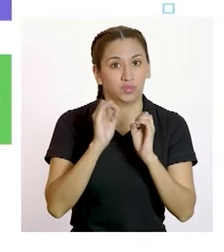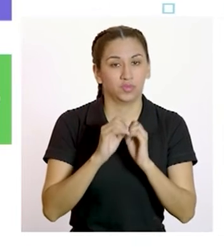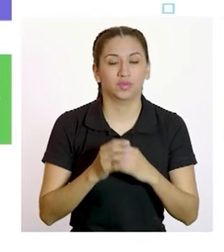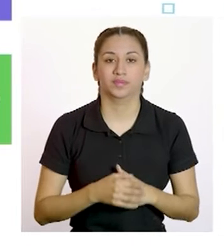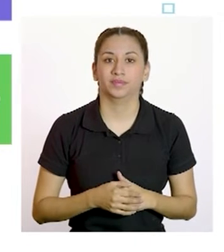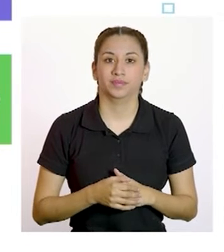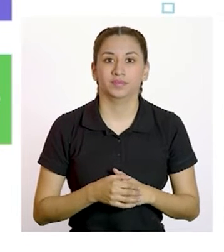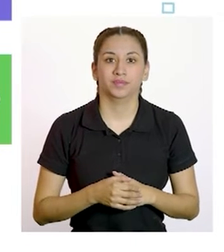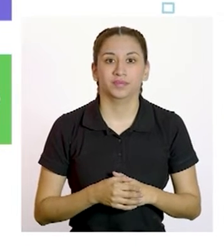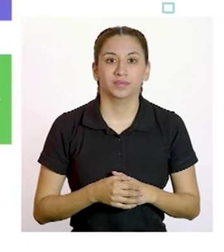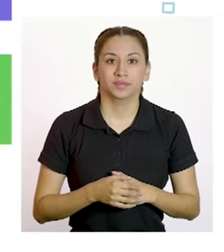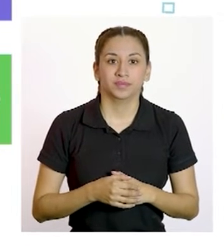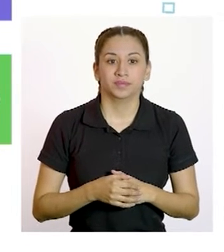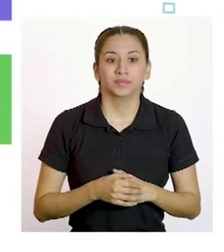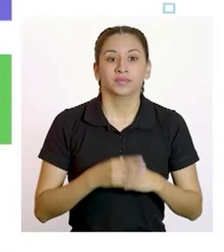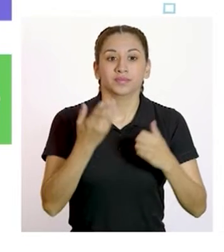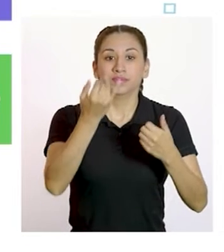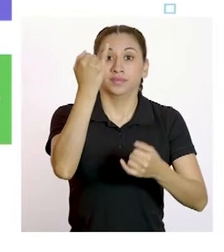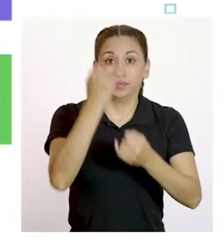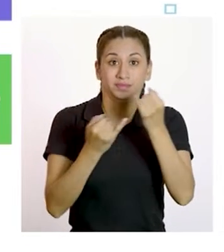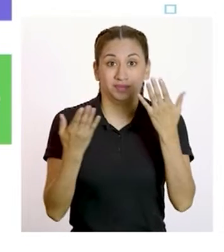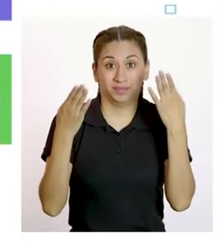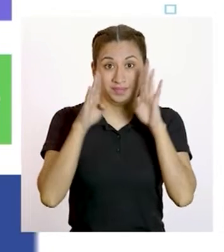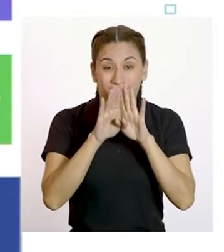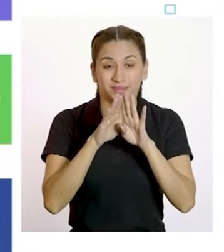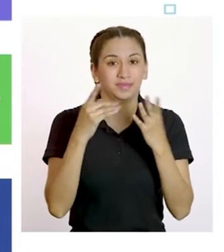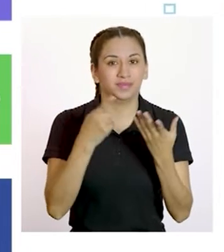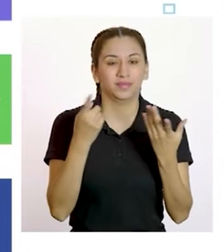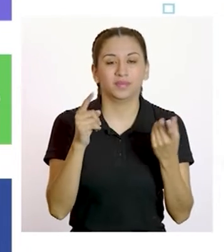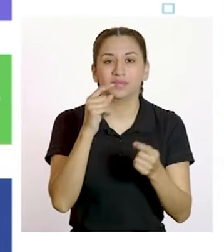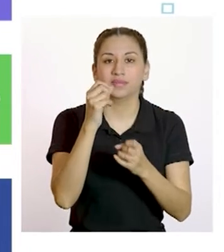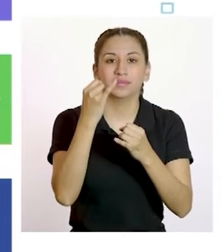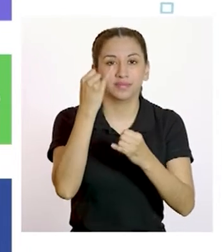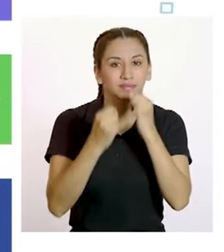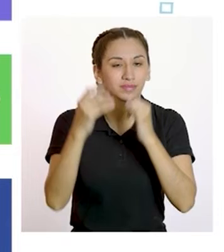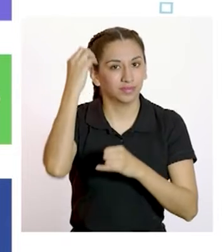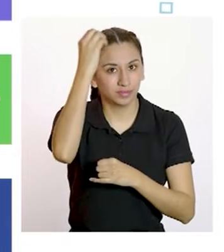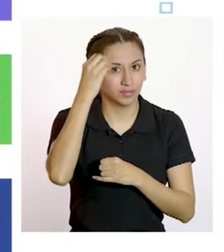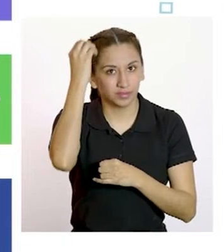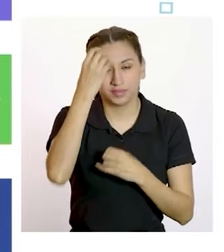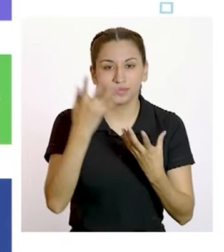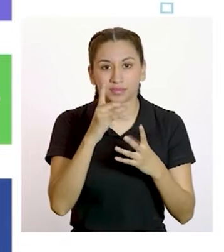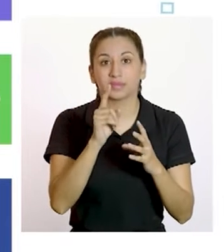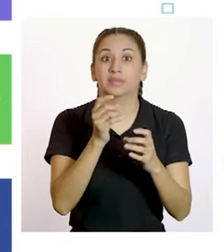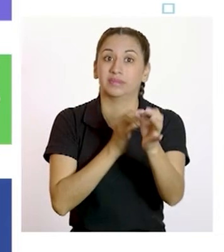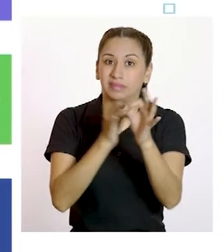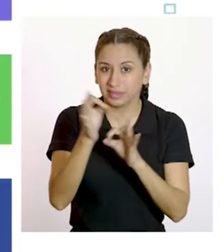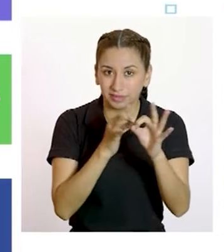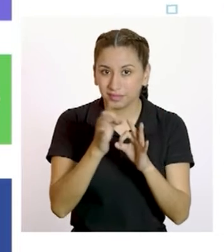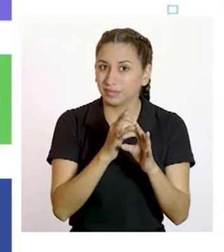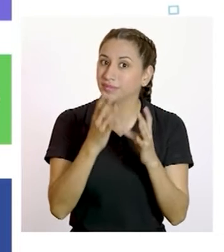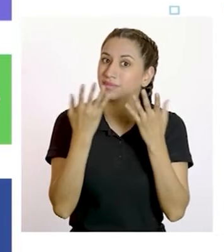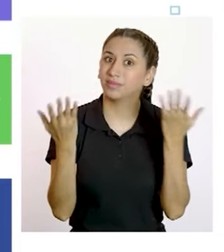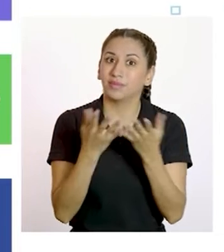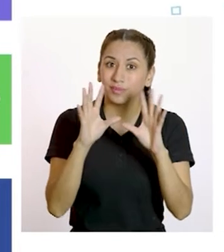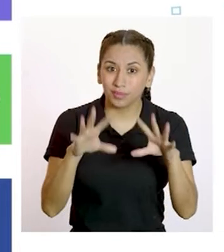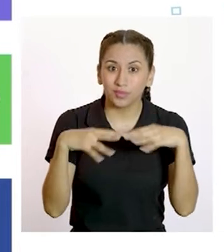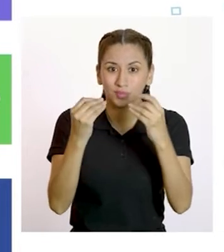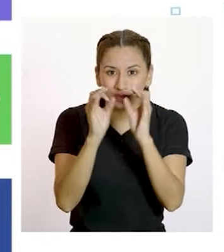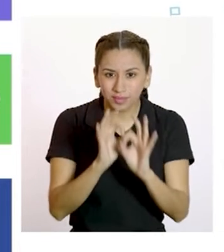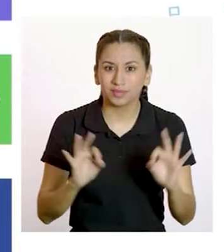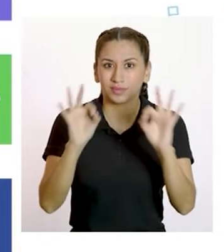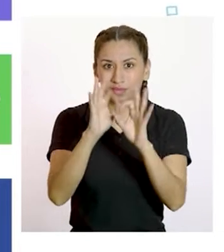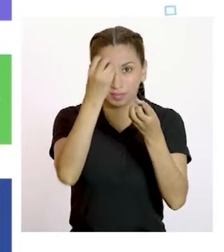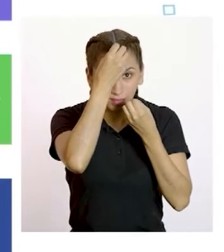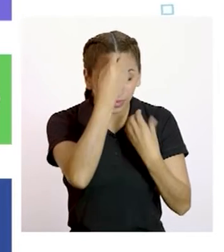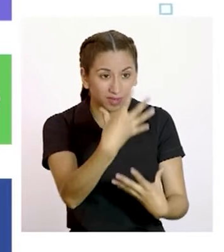una exhortación. Y en el cierre se escribe la conclusión, en la que se reafirma la importancia de seguir